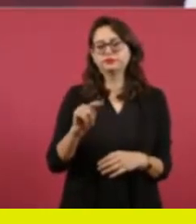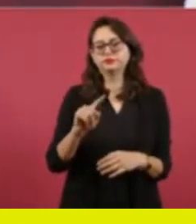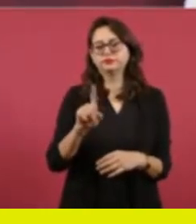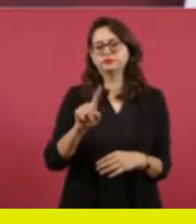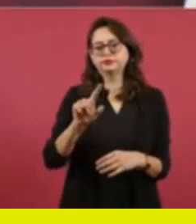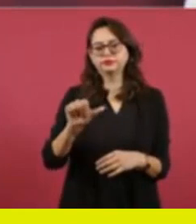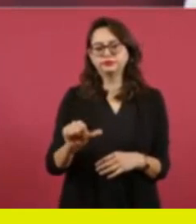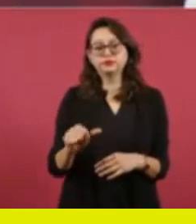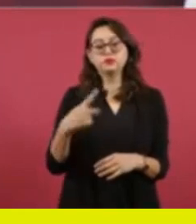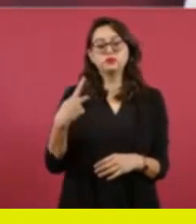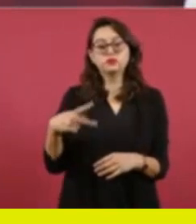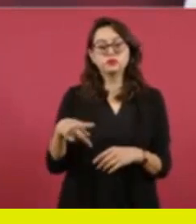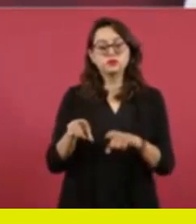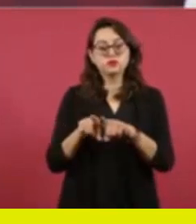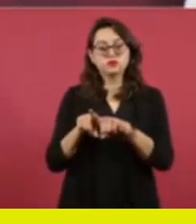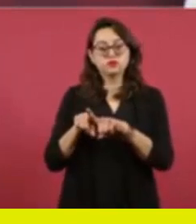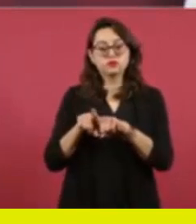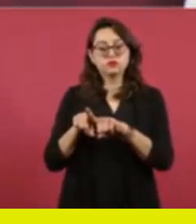tienen